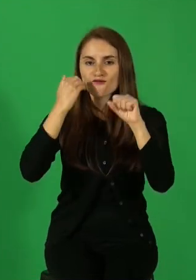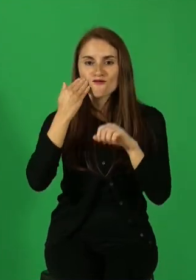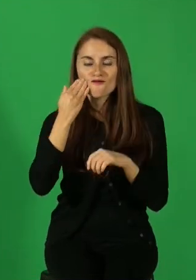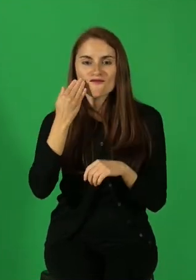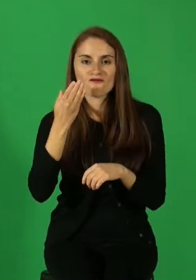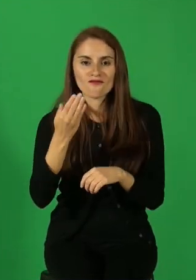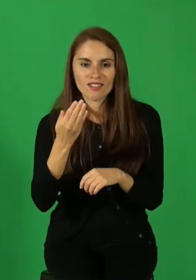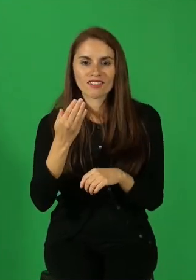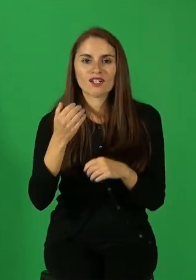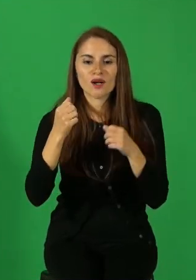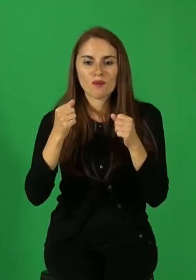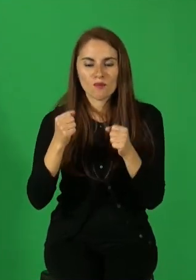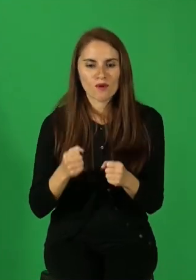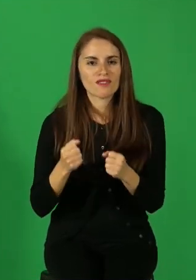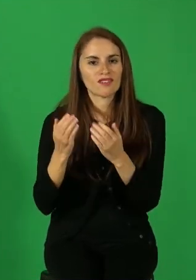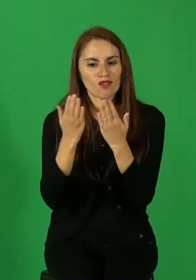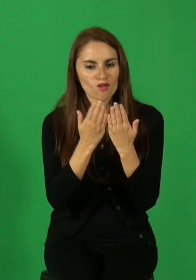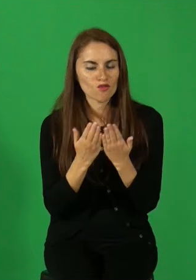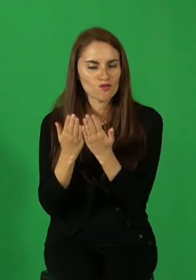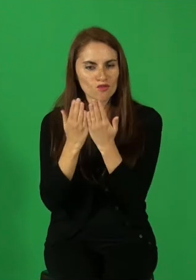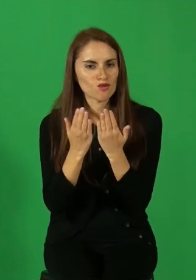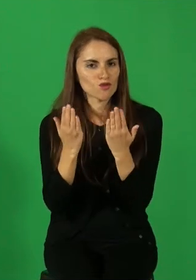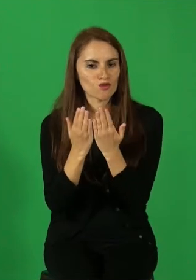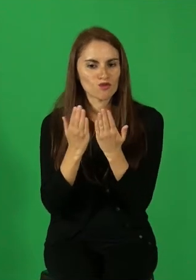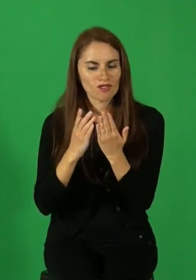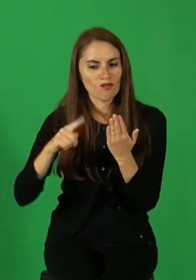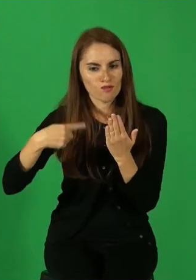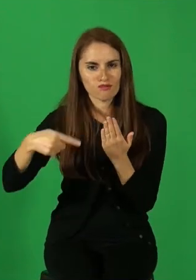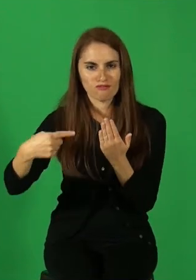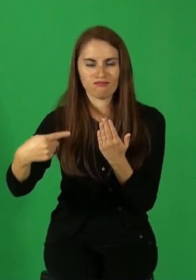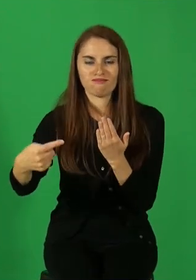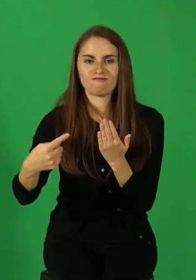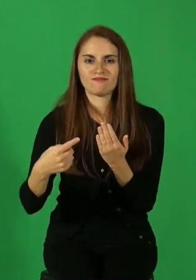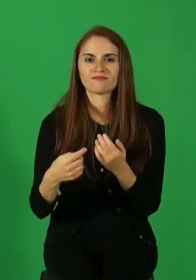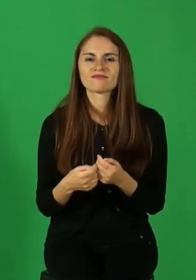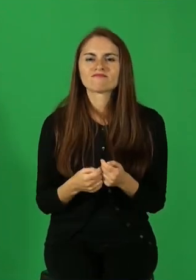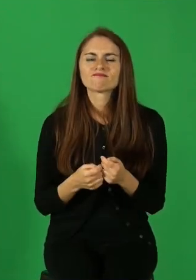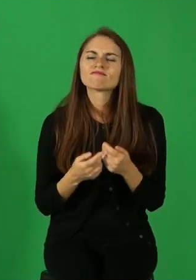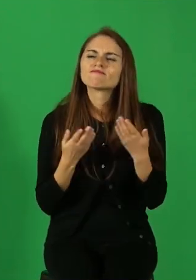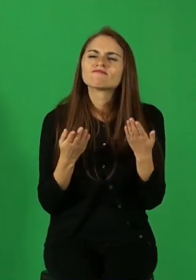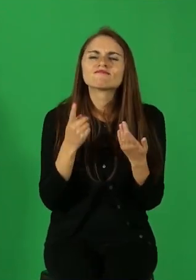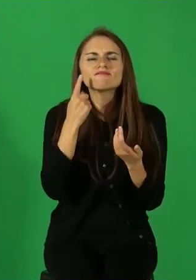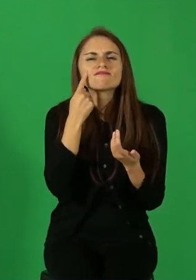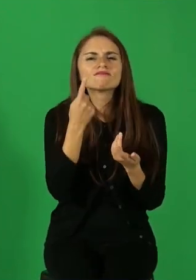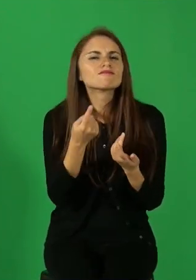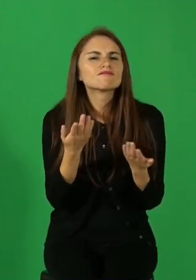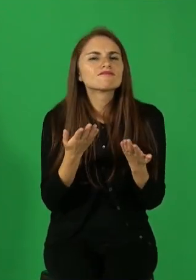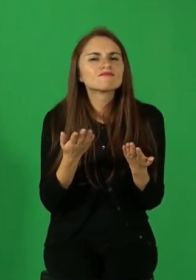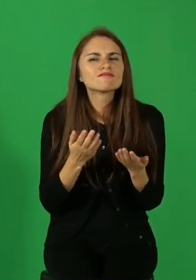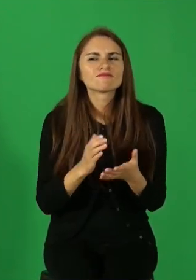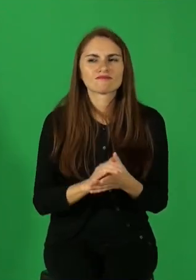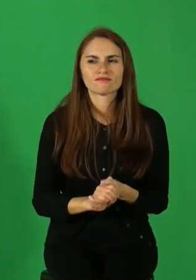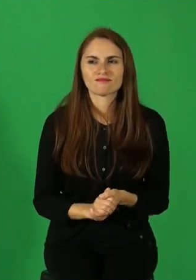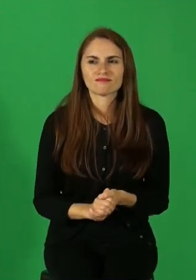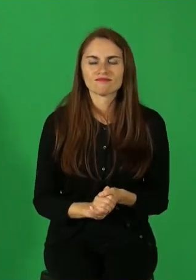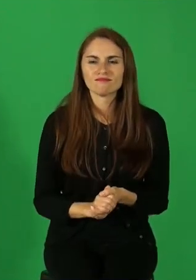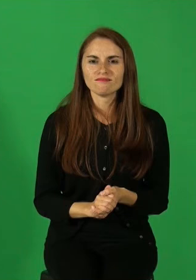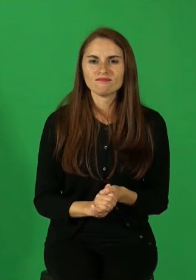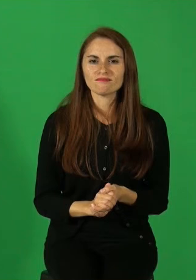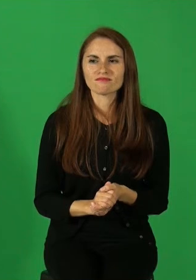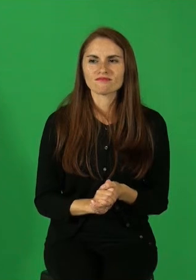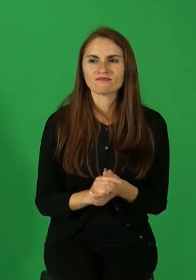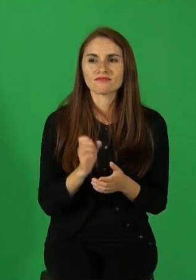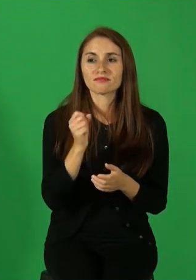seguir perfeccionándose, ¿no es cierto? Aquí, ¿qué estamos introduciendo en la